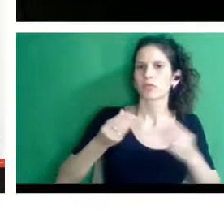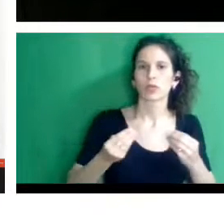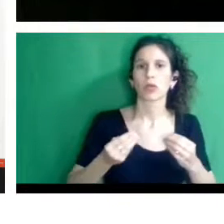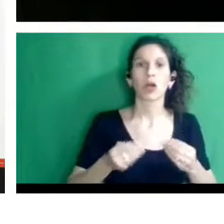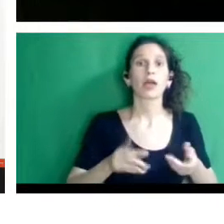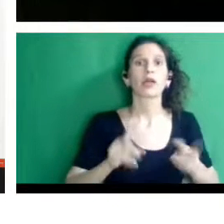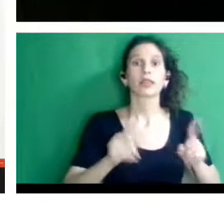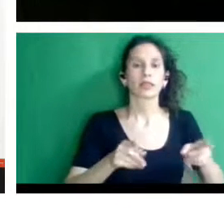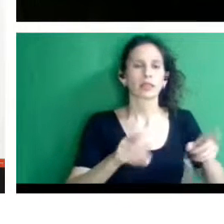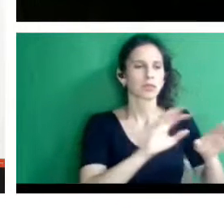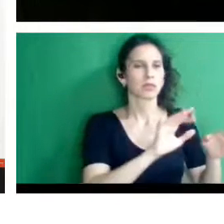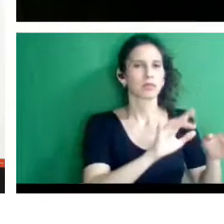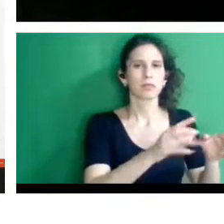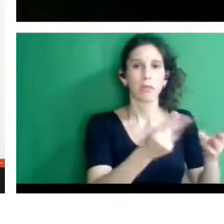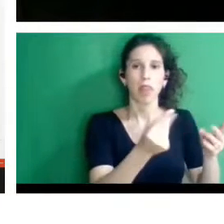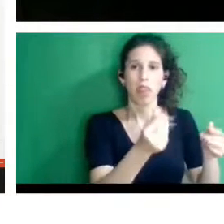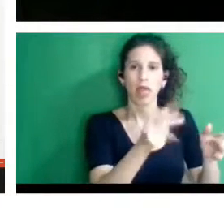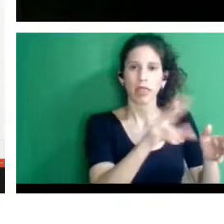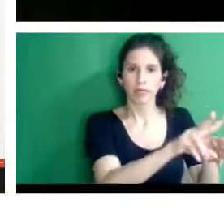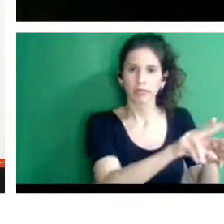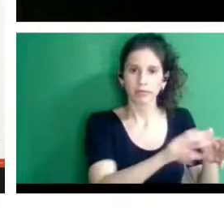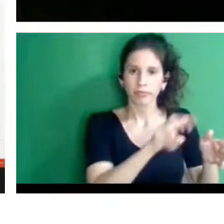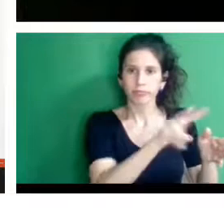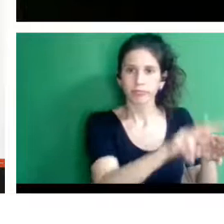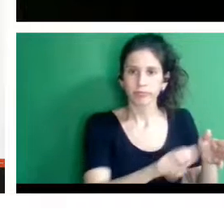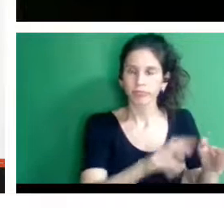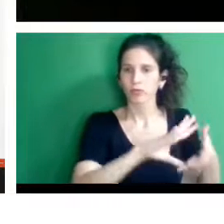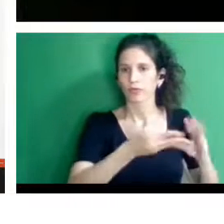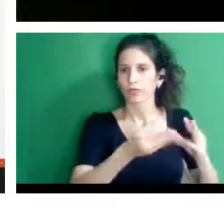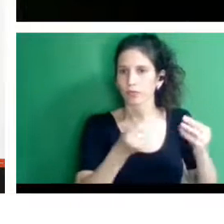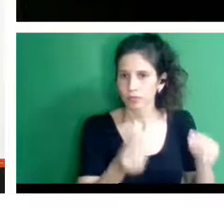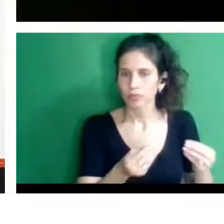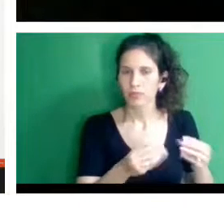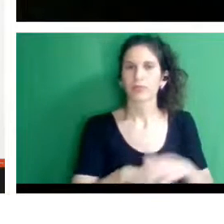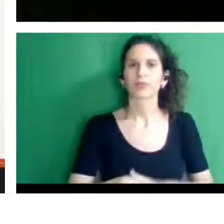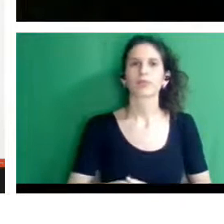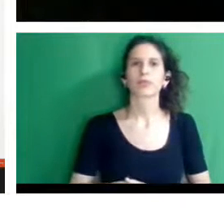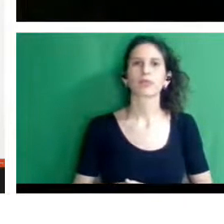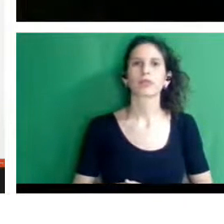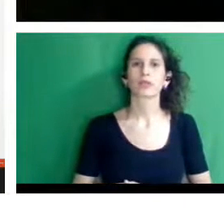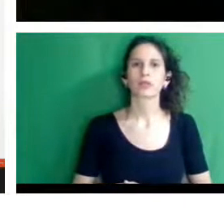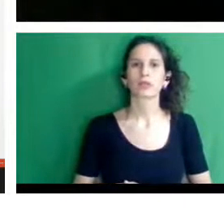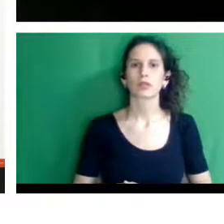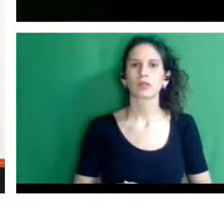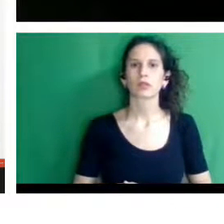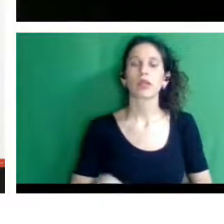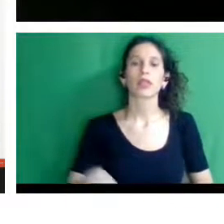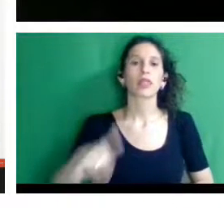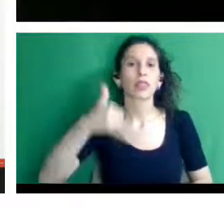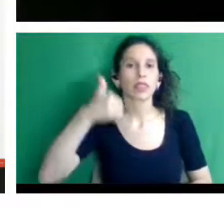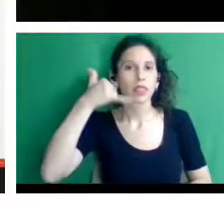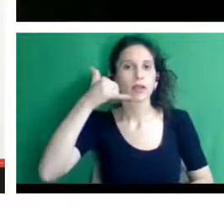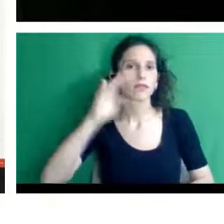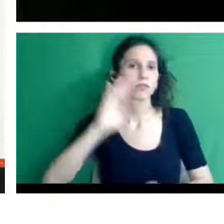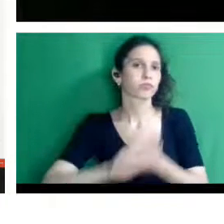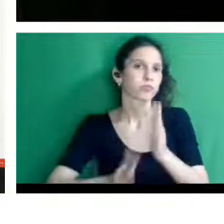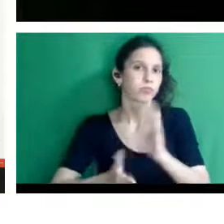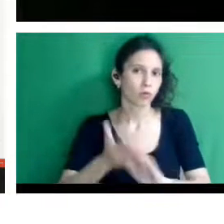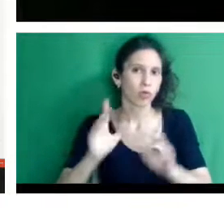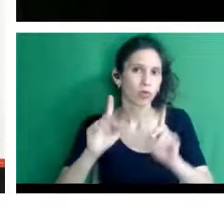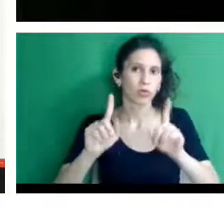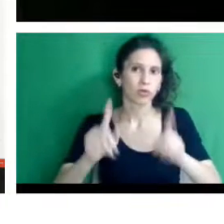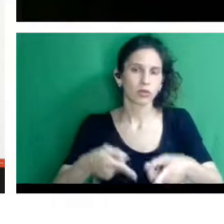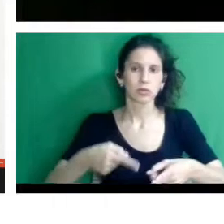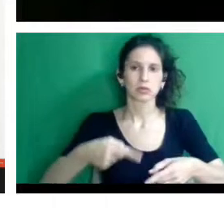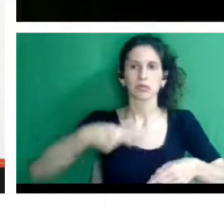ventanillas, taquillas, accesos, circulaciones horizontales y verticales, teléfonos públicos, circulación